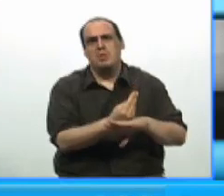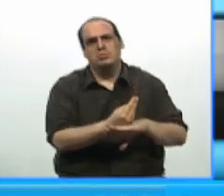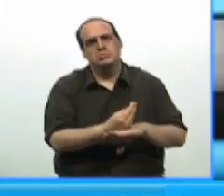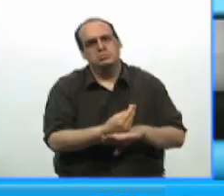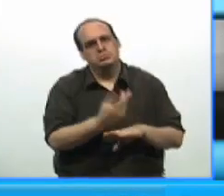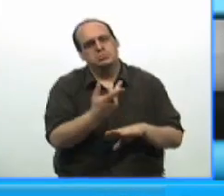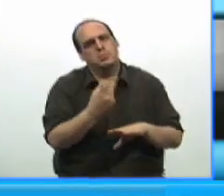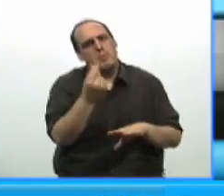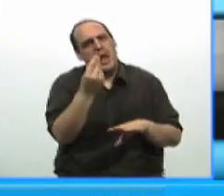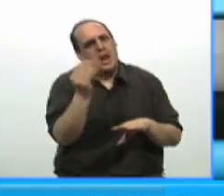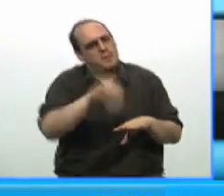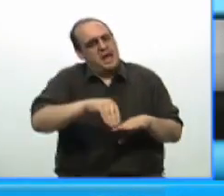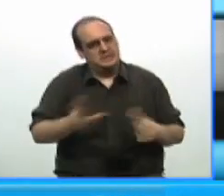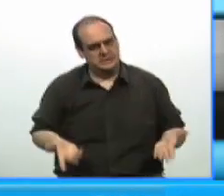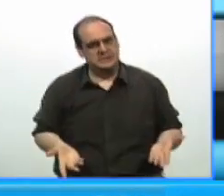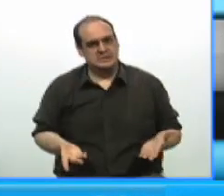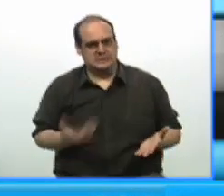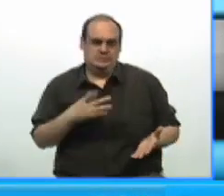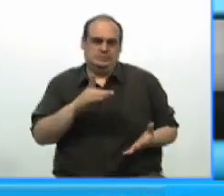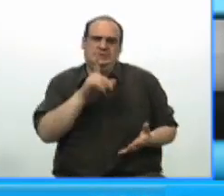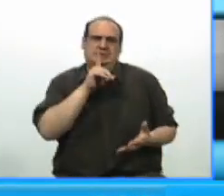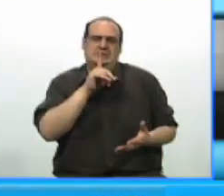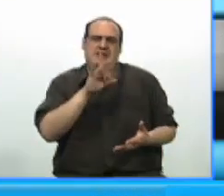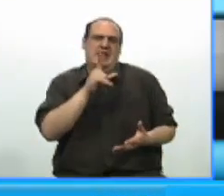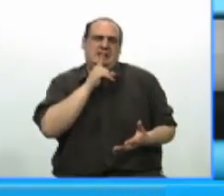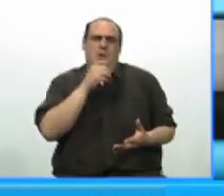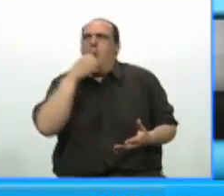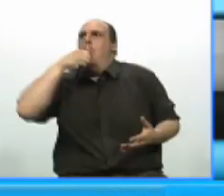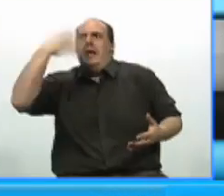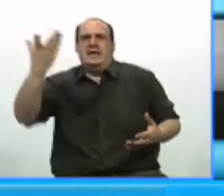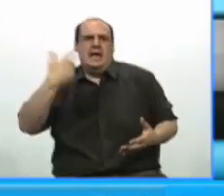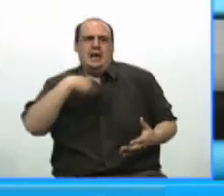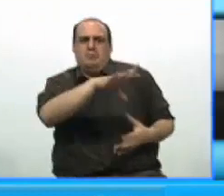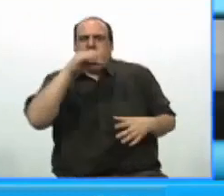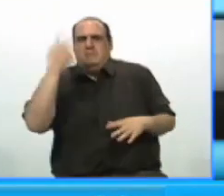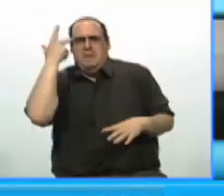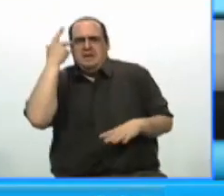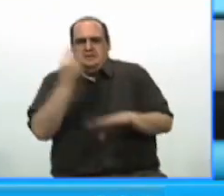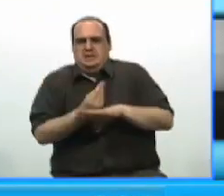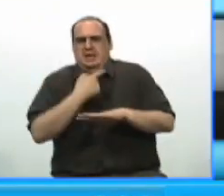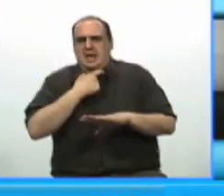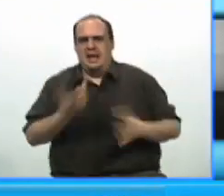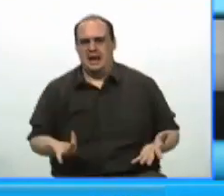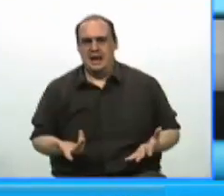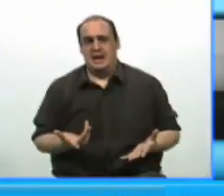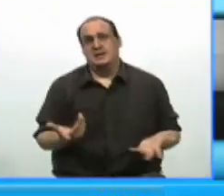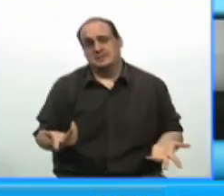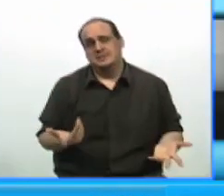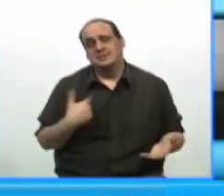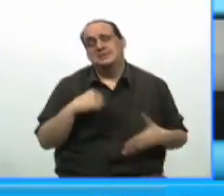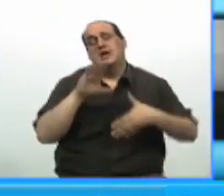no es un agregado que cualquier entrenador quisiera tener. Por supuesto que la Copa América nos queda el sabor amargo de haber perdido la